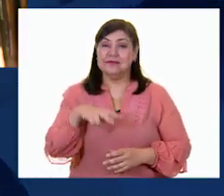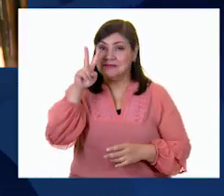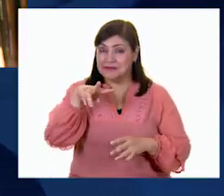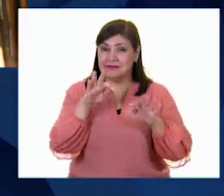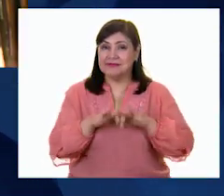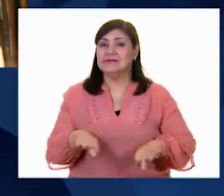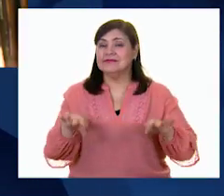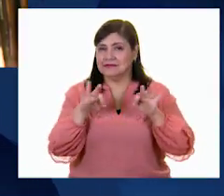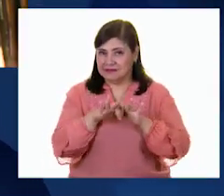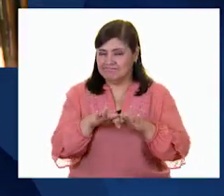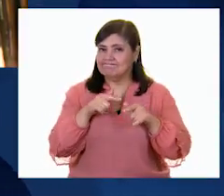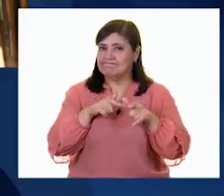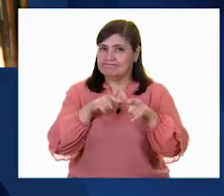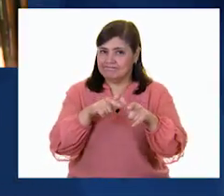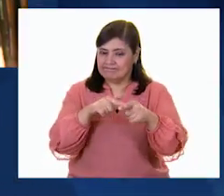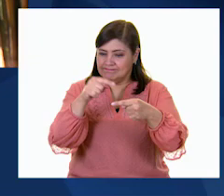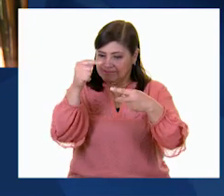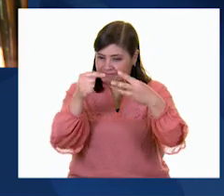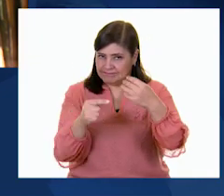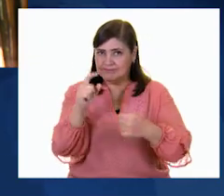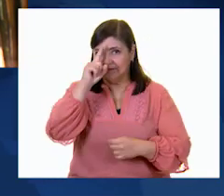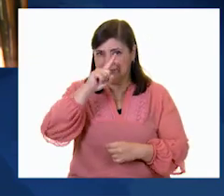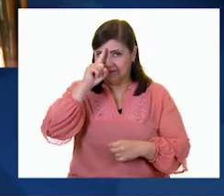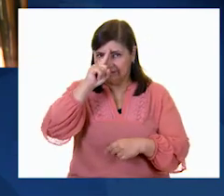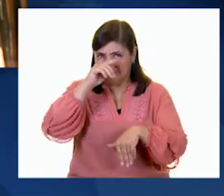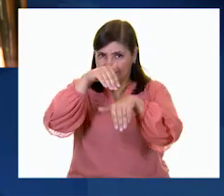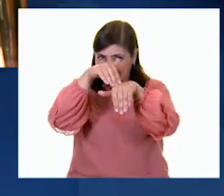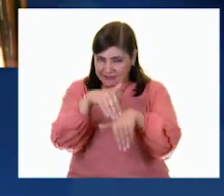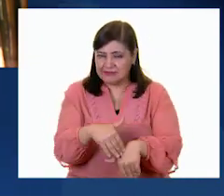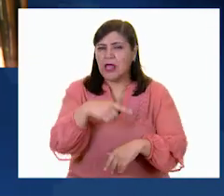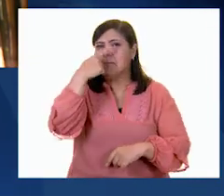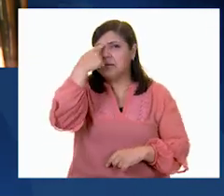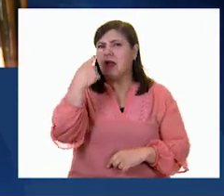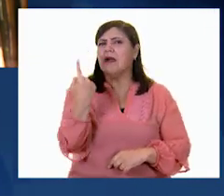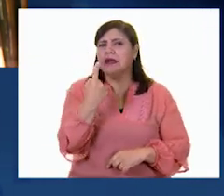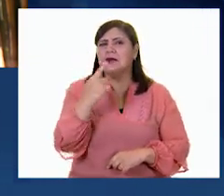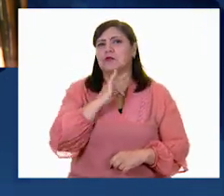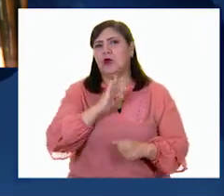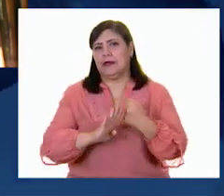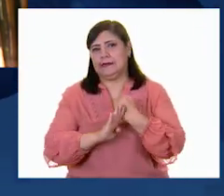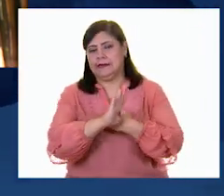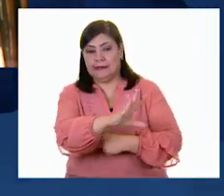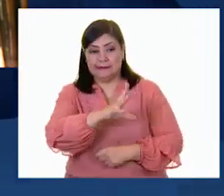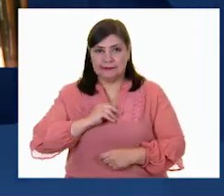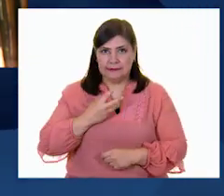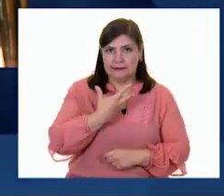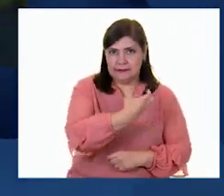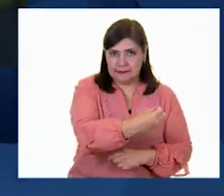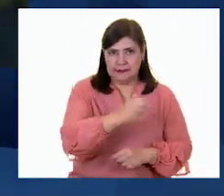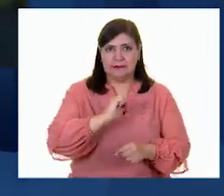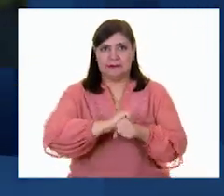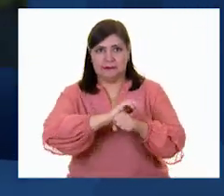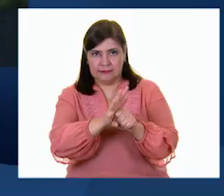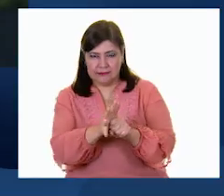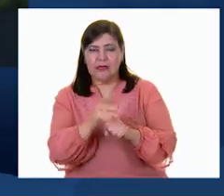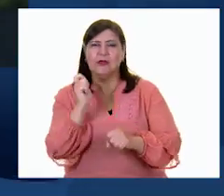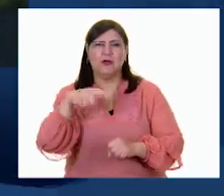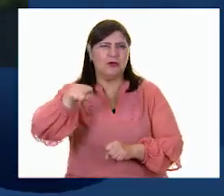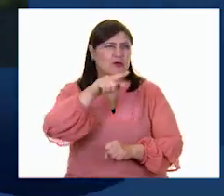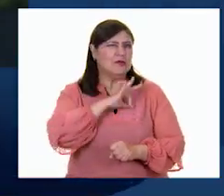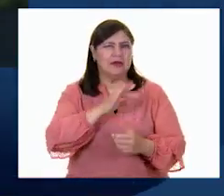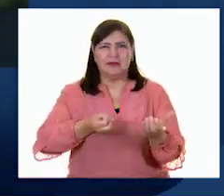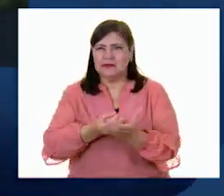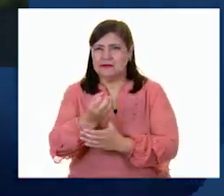Es muy importante continuar con las recomendaciones para evitar contagios de COVID. Trata de